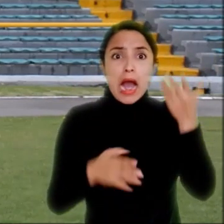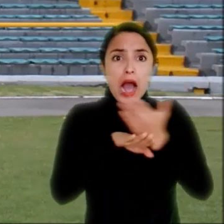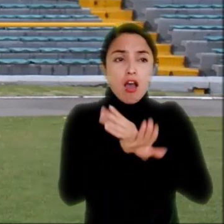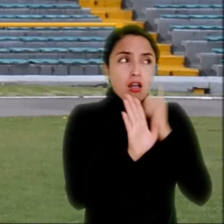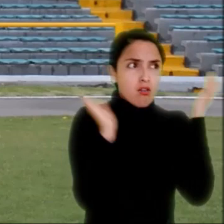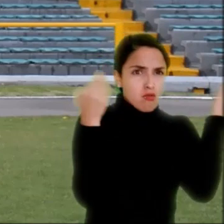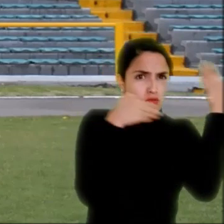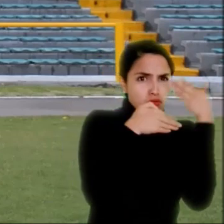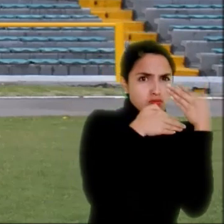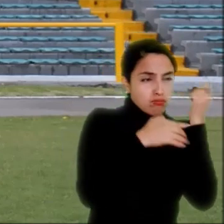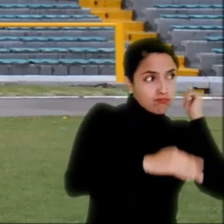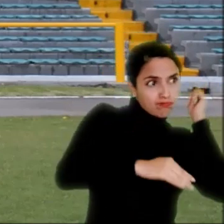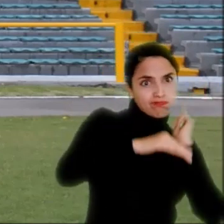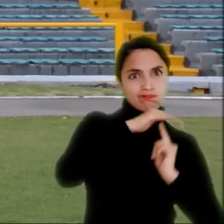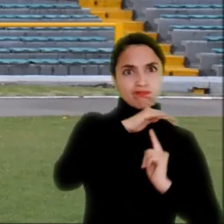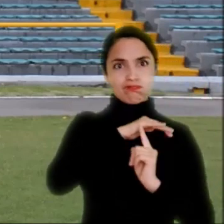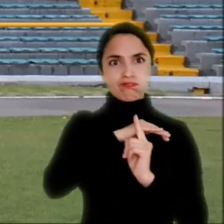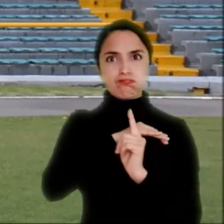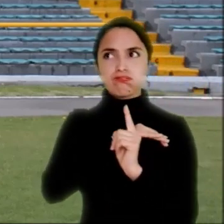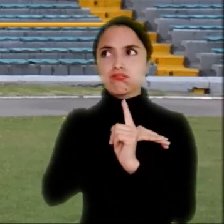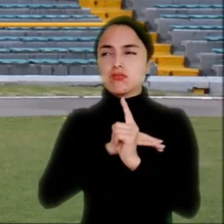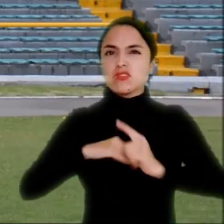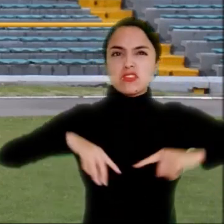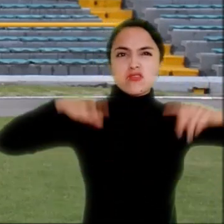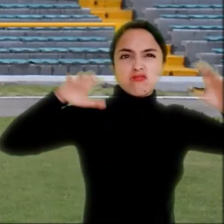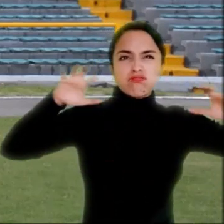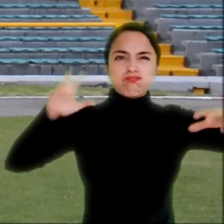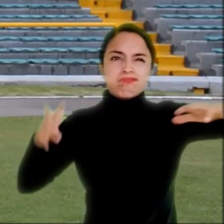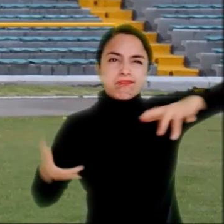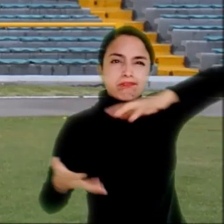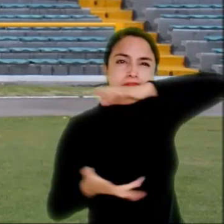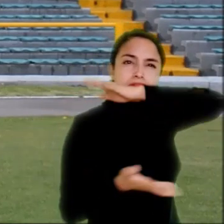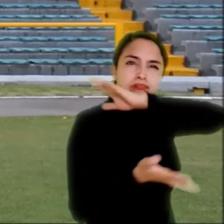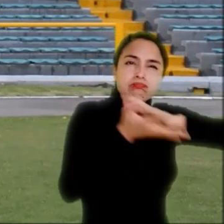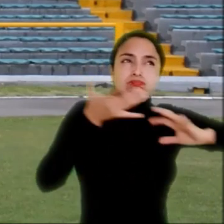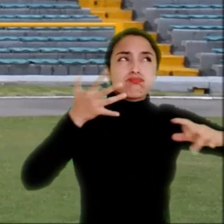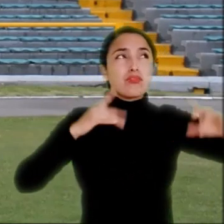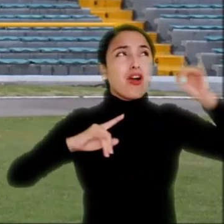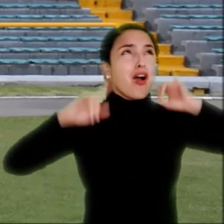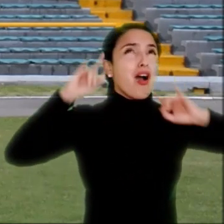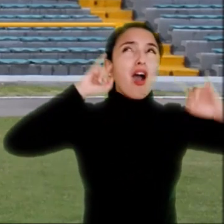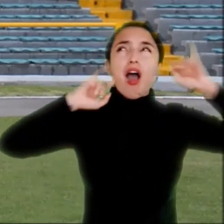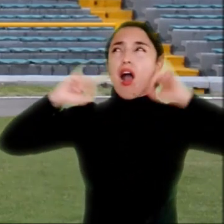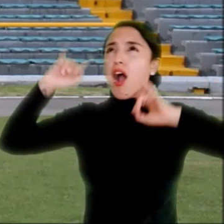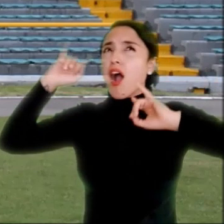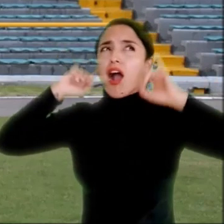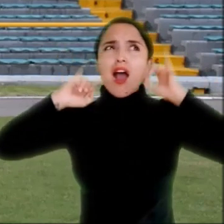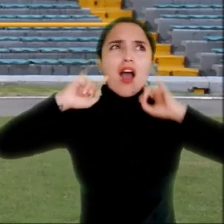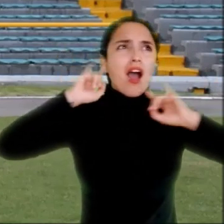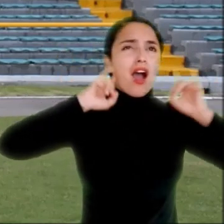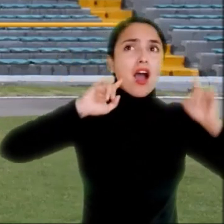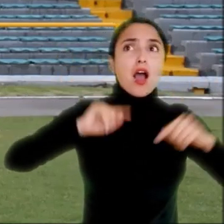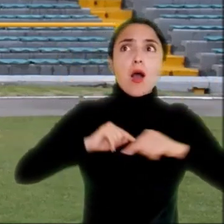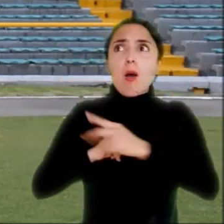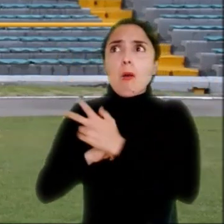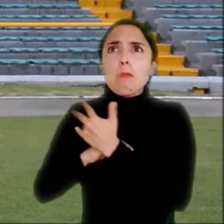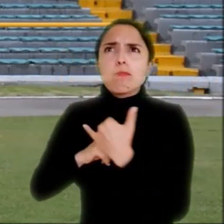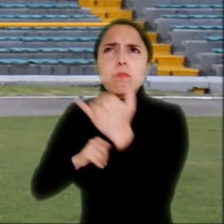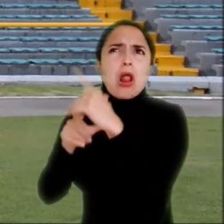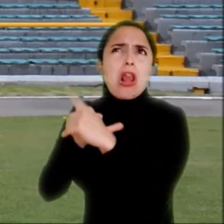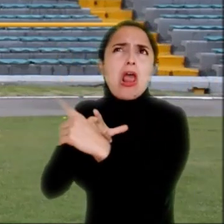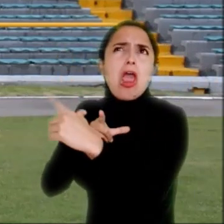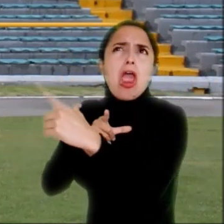El ruido de la tempestad se hace más intenso y logra percibirse hasta en aquel lugar donde las